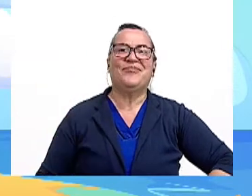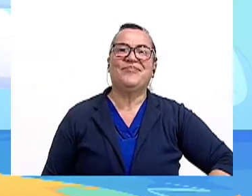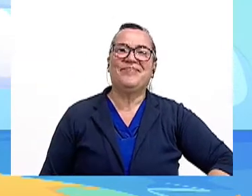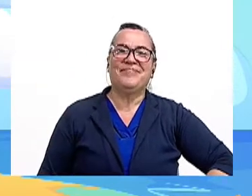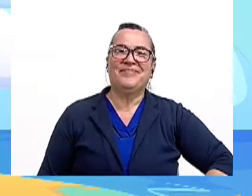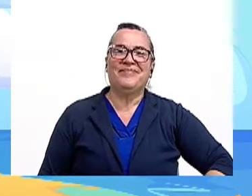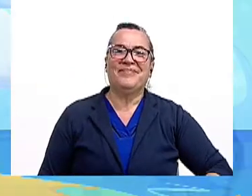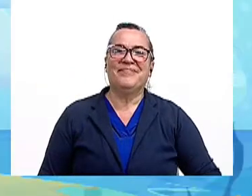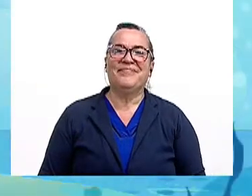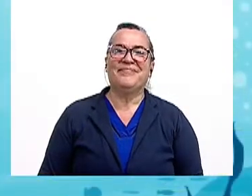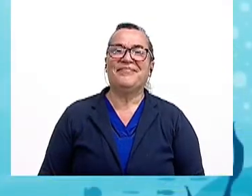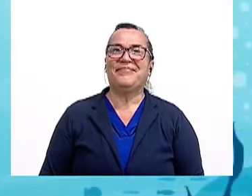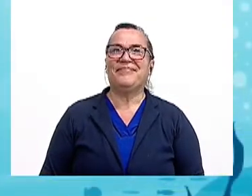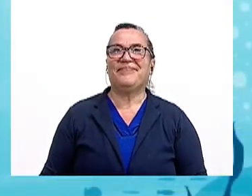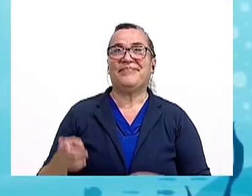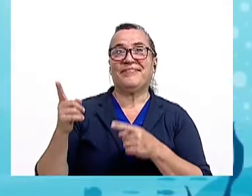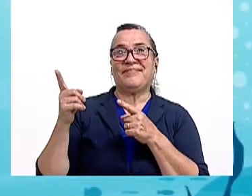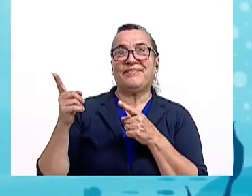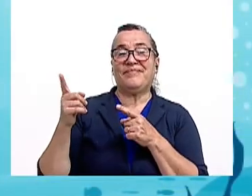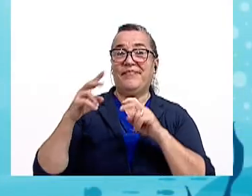presentación.